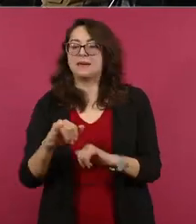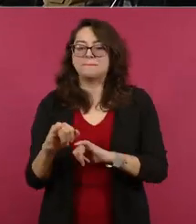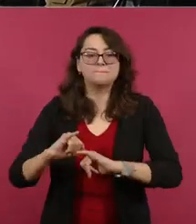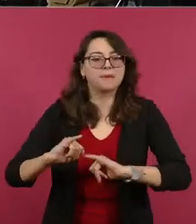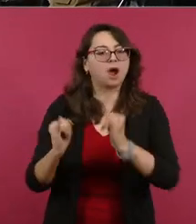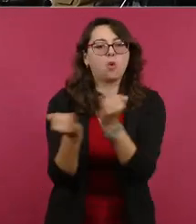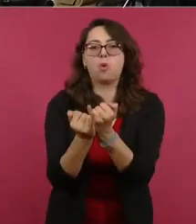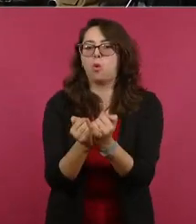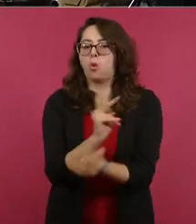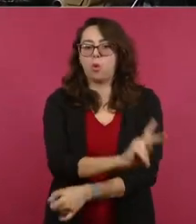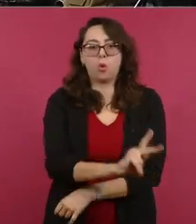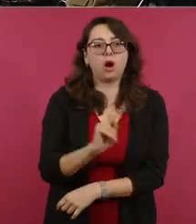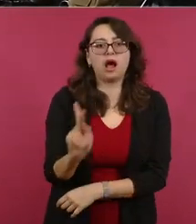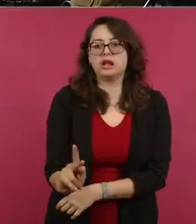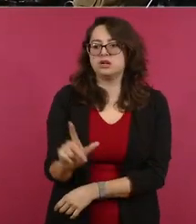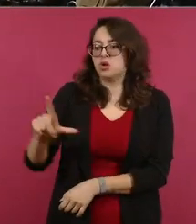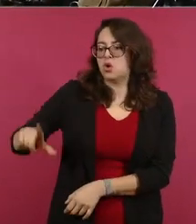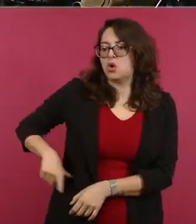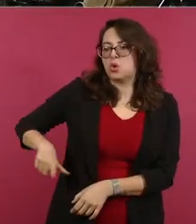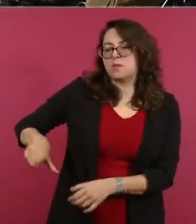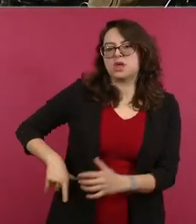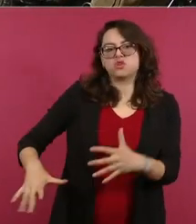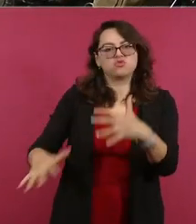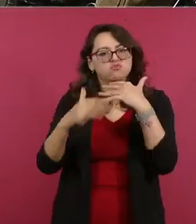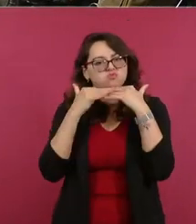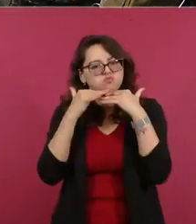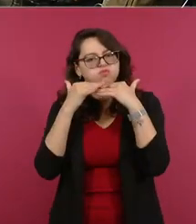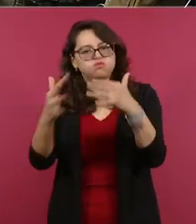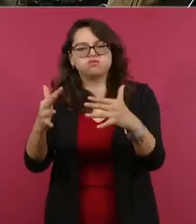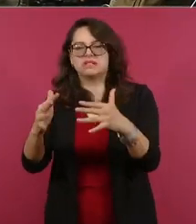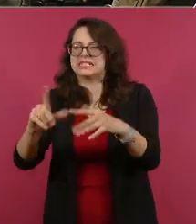que el principal problema de México era la corrupción.